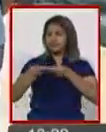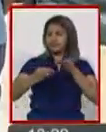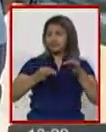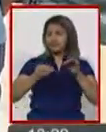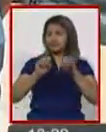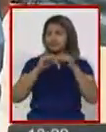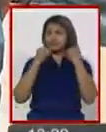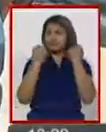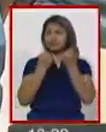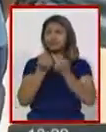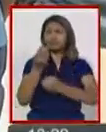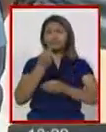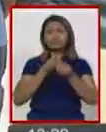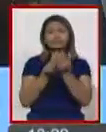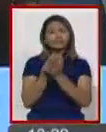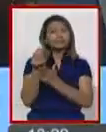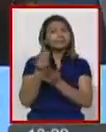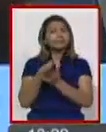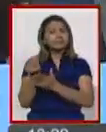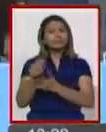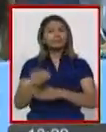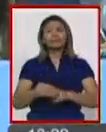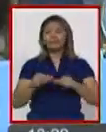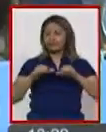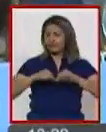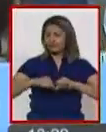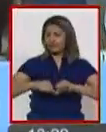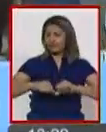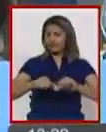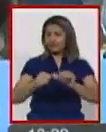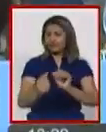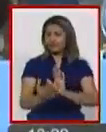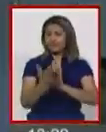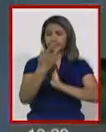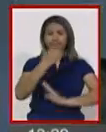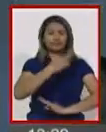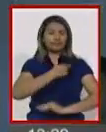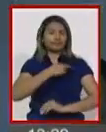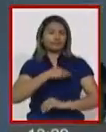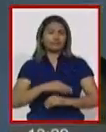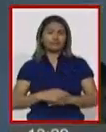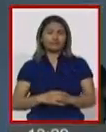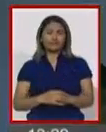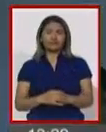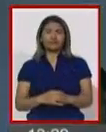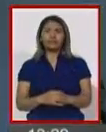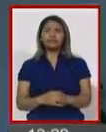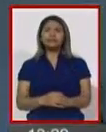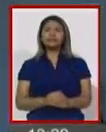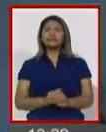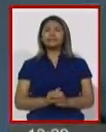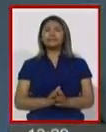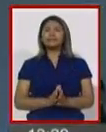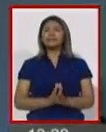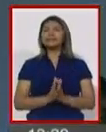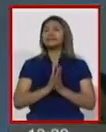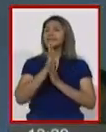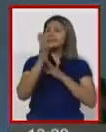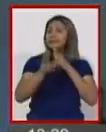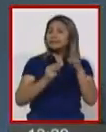a la sociedad consumista en la que vivimos y pidió que permanezcamos acercados a la religión. Usted dice, en este mundo